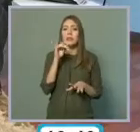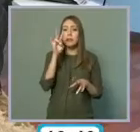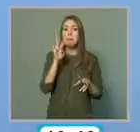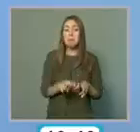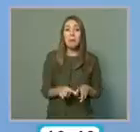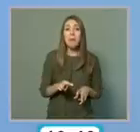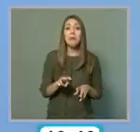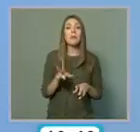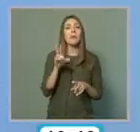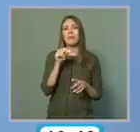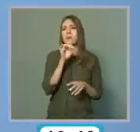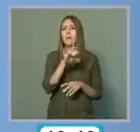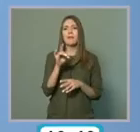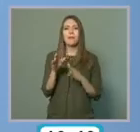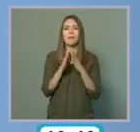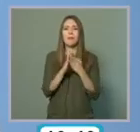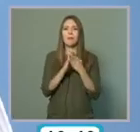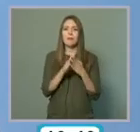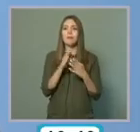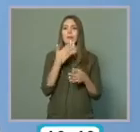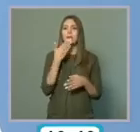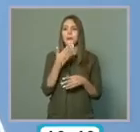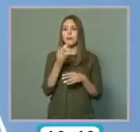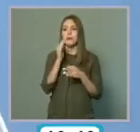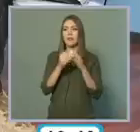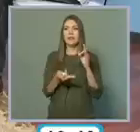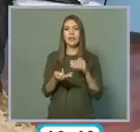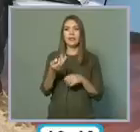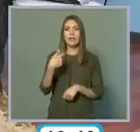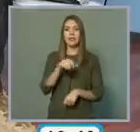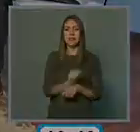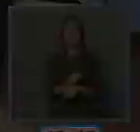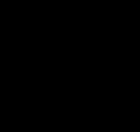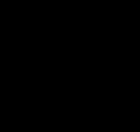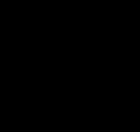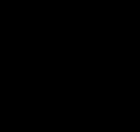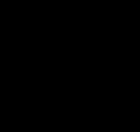recomendaciones. Muchísimas gracias. Que mi tengan Jesús. lindo fin de Créeme semana. que lo vamos a Gracias. tomar en cuenta. Muchas y bueno, gracias. yo quiero...